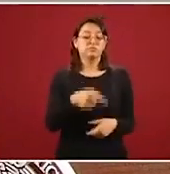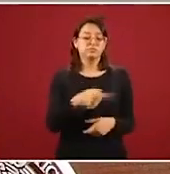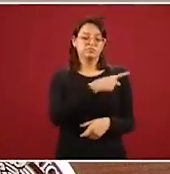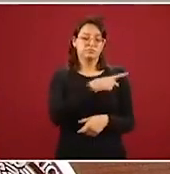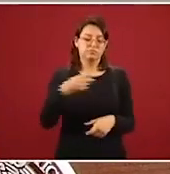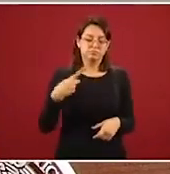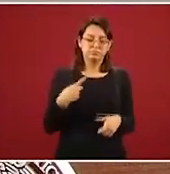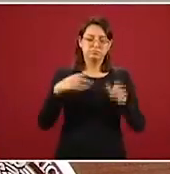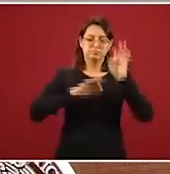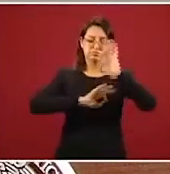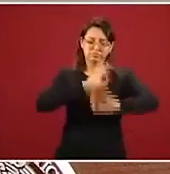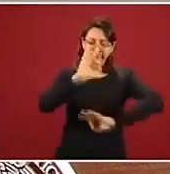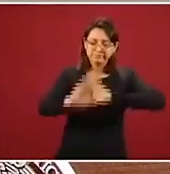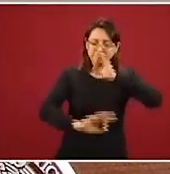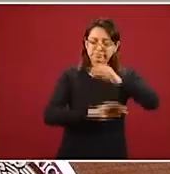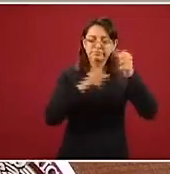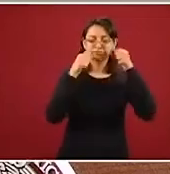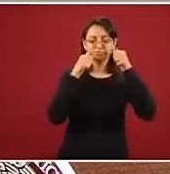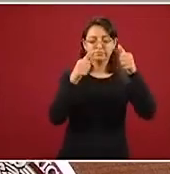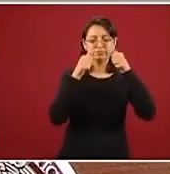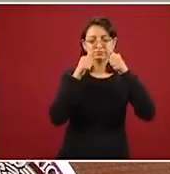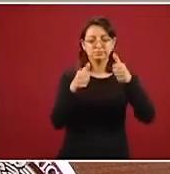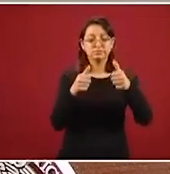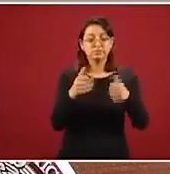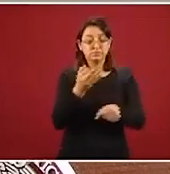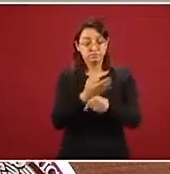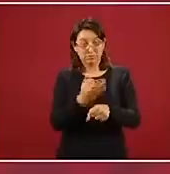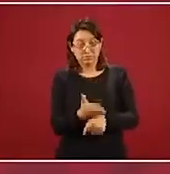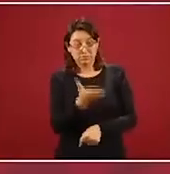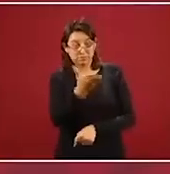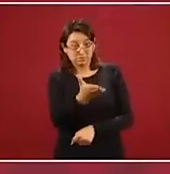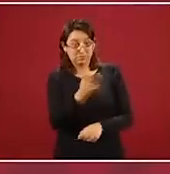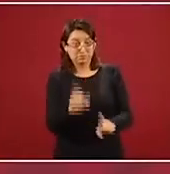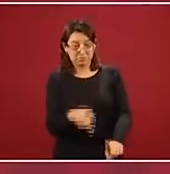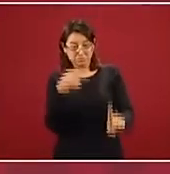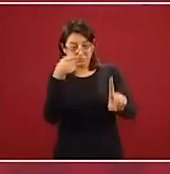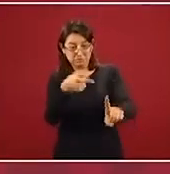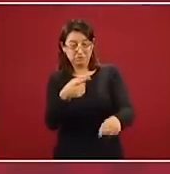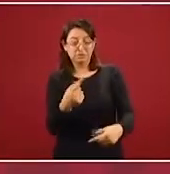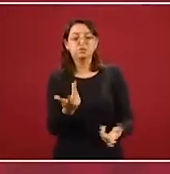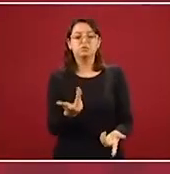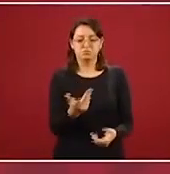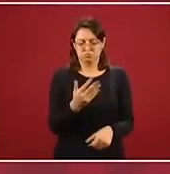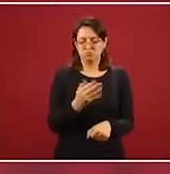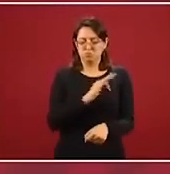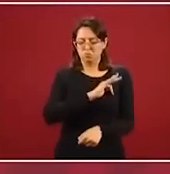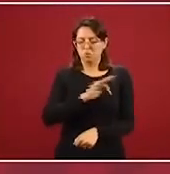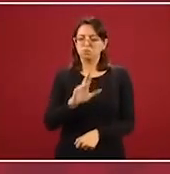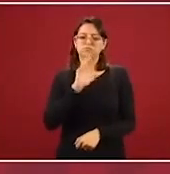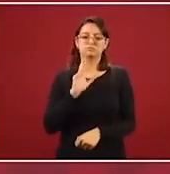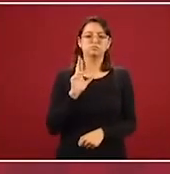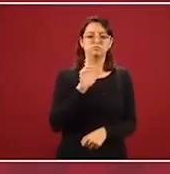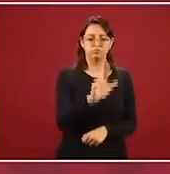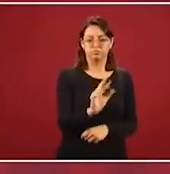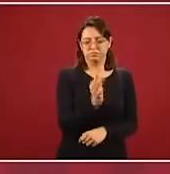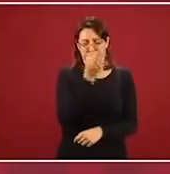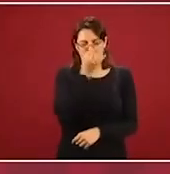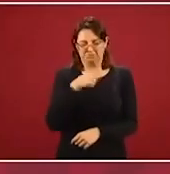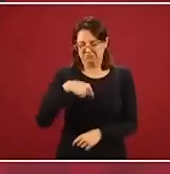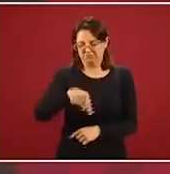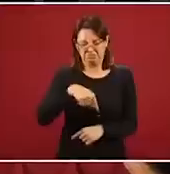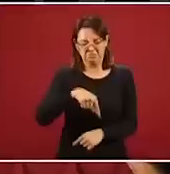tratamiento. Entonces, con esa precisión, pues unos minutos más podemos dar una respuesta muy